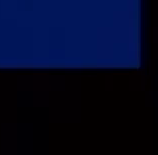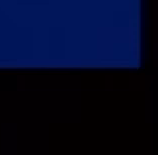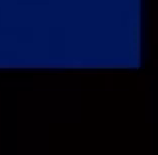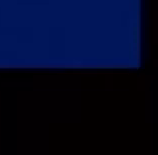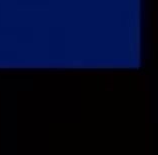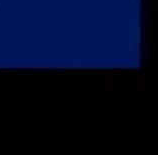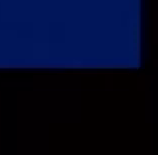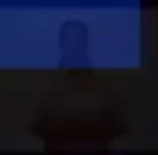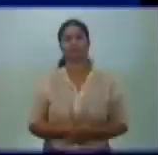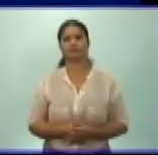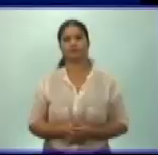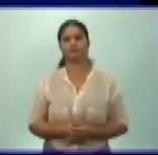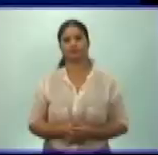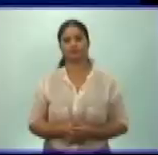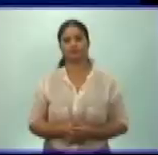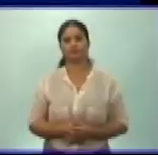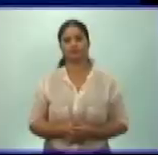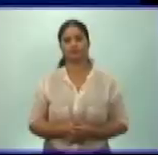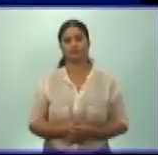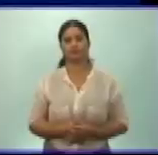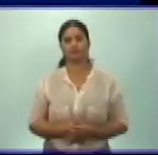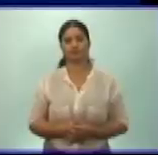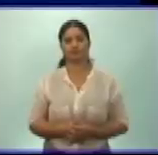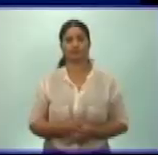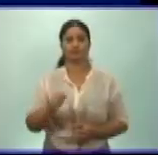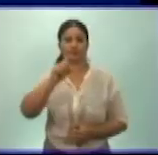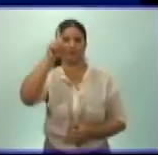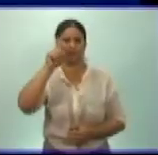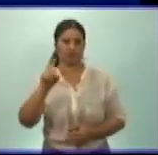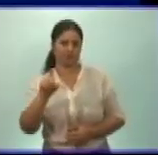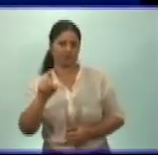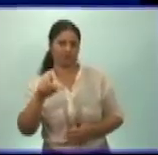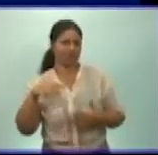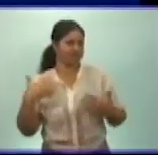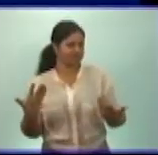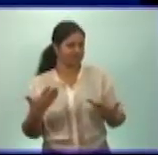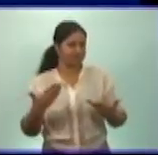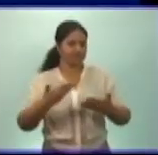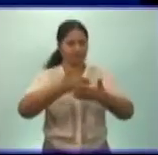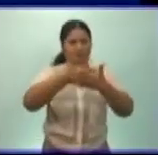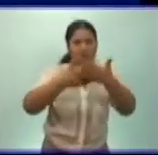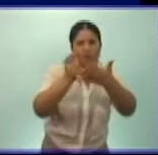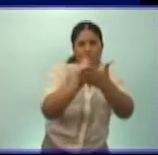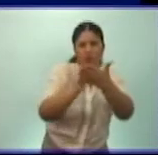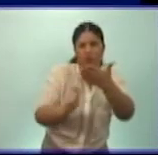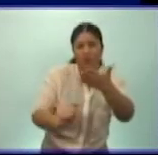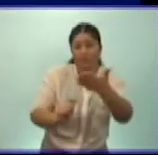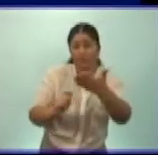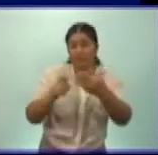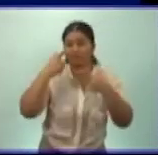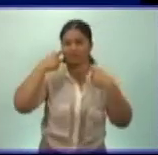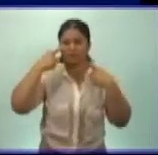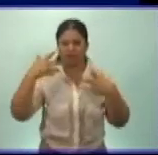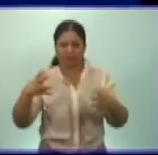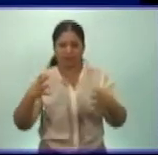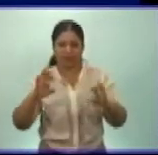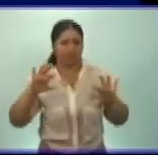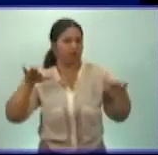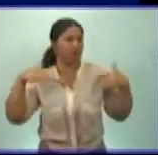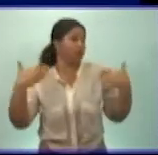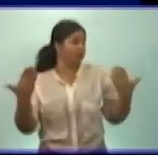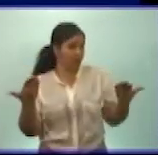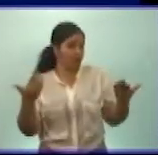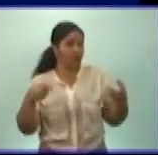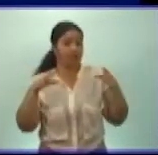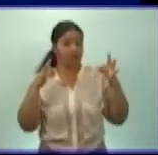¿Cuáles fueron las obras más importantes de Corneille? Acá tenemos el Cid histórico,